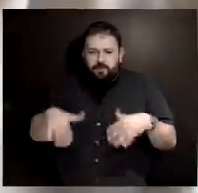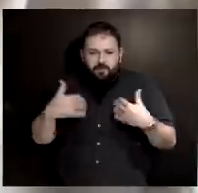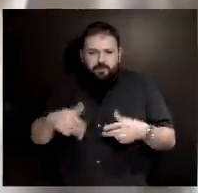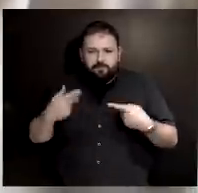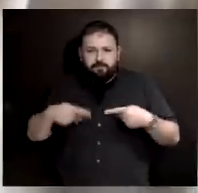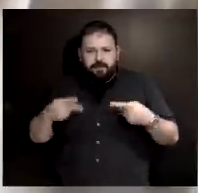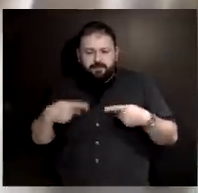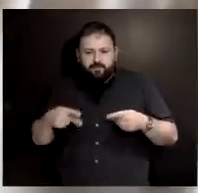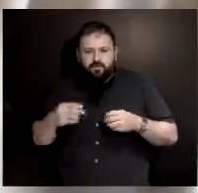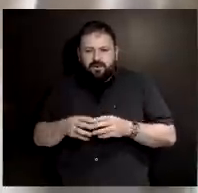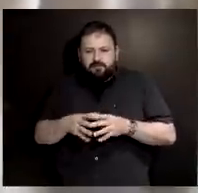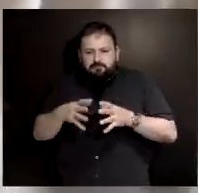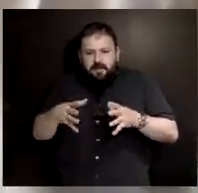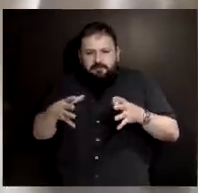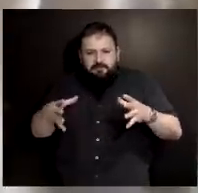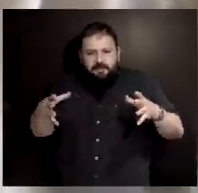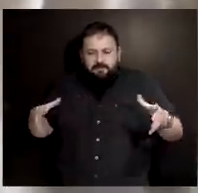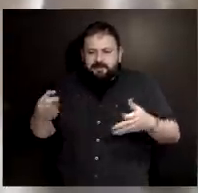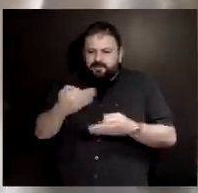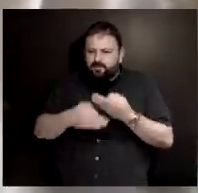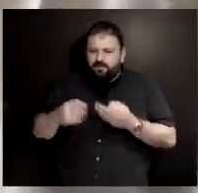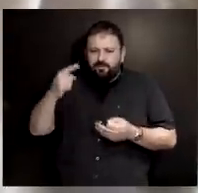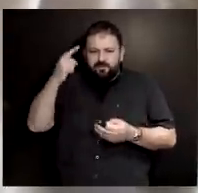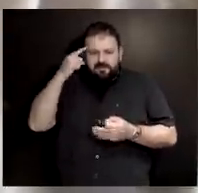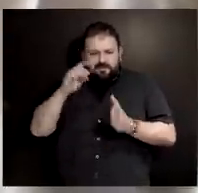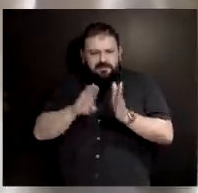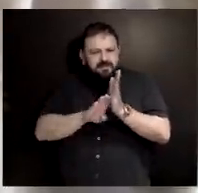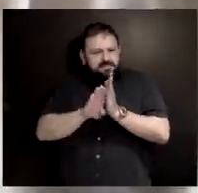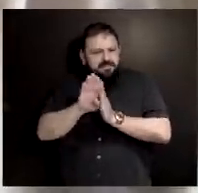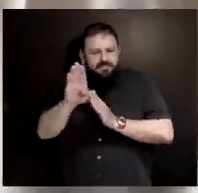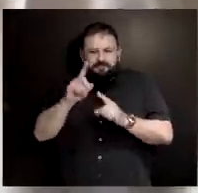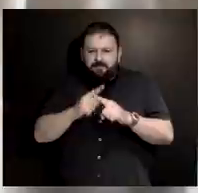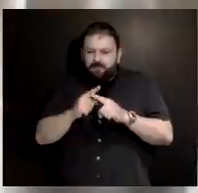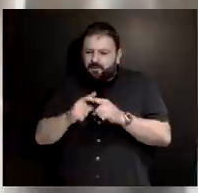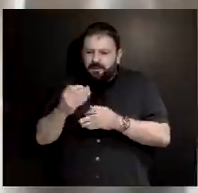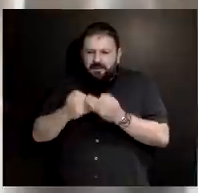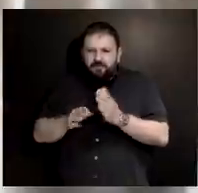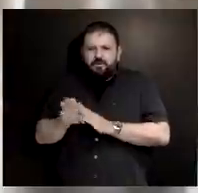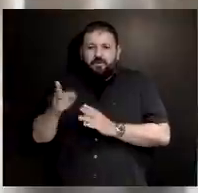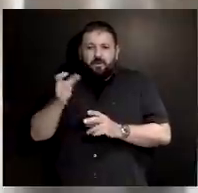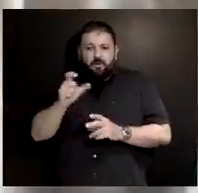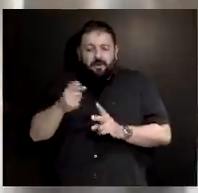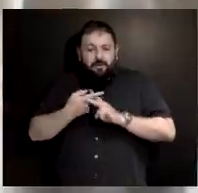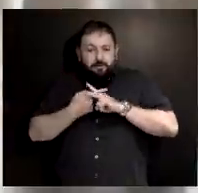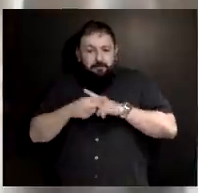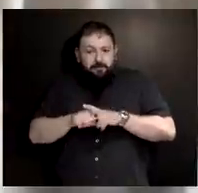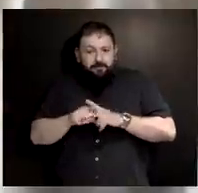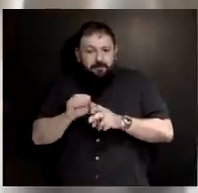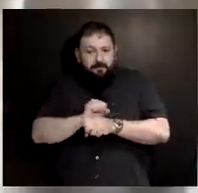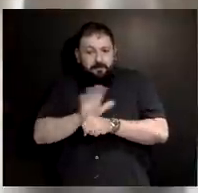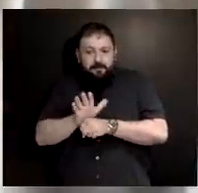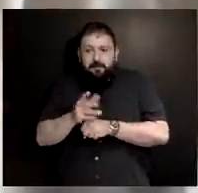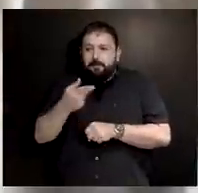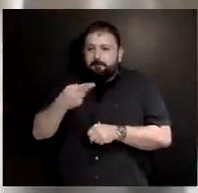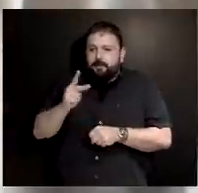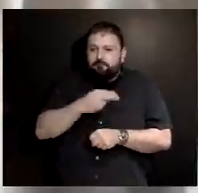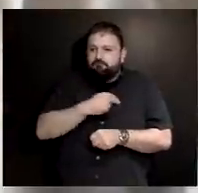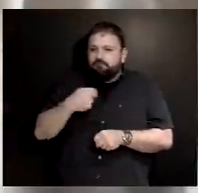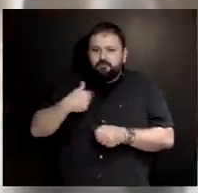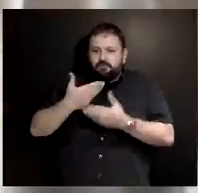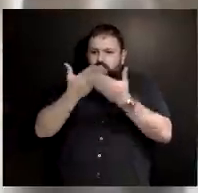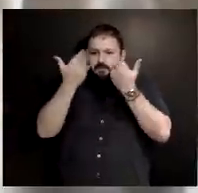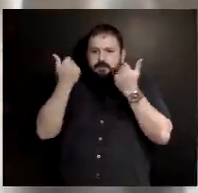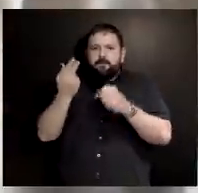energía, el ser imparables. O sea, acuérdense cuando empezaba la pandemia, que no sabíamos bien qué onda, y empezamos a